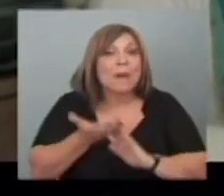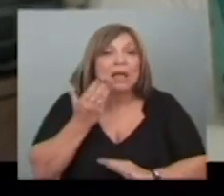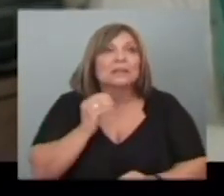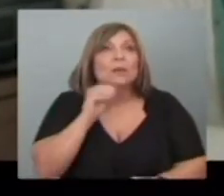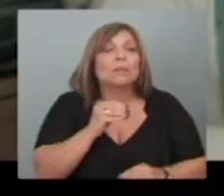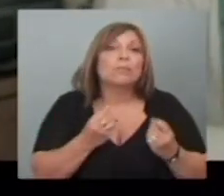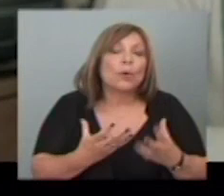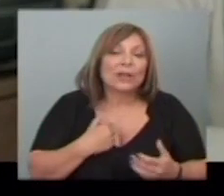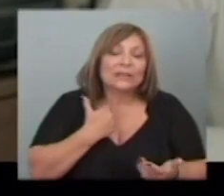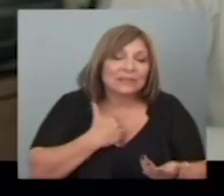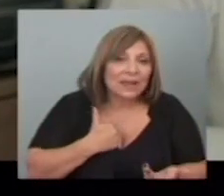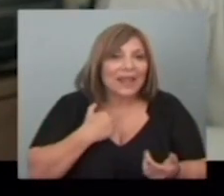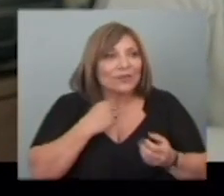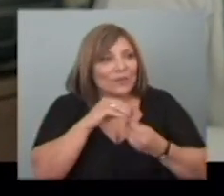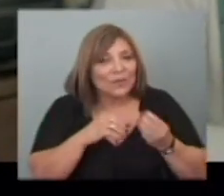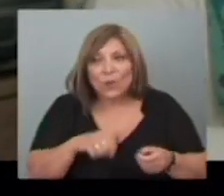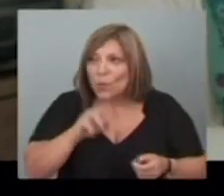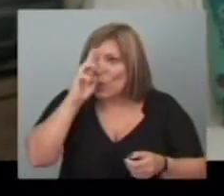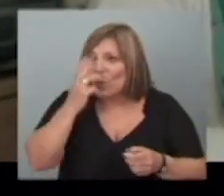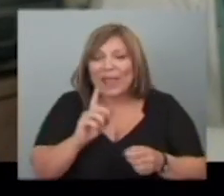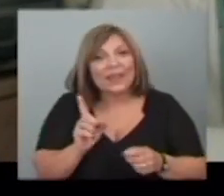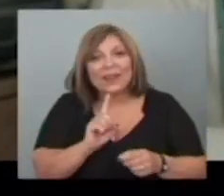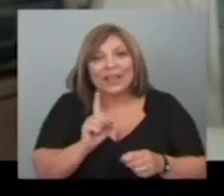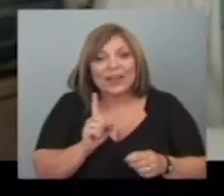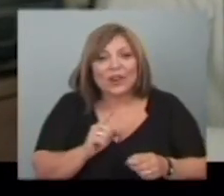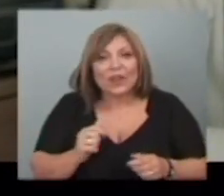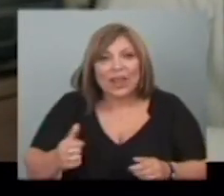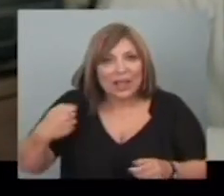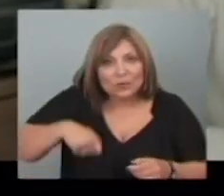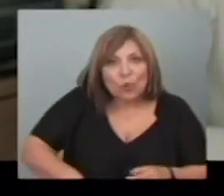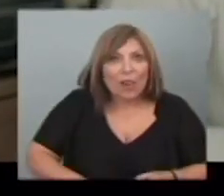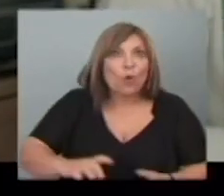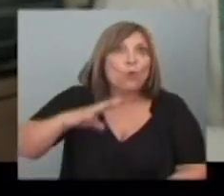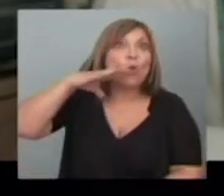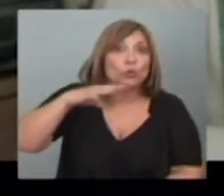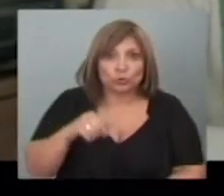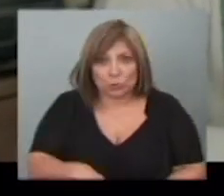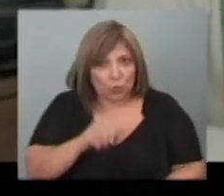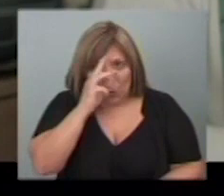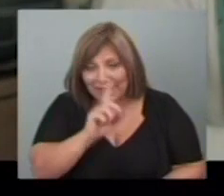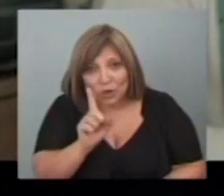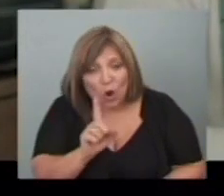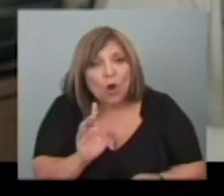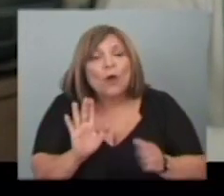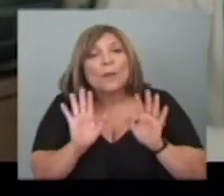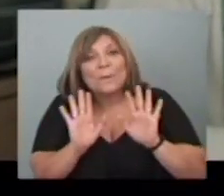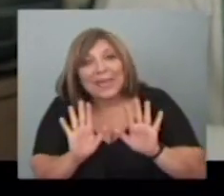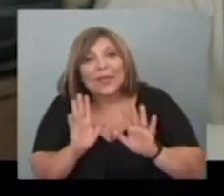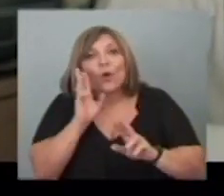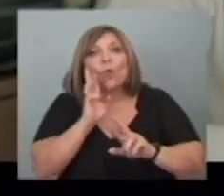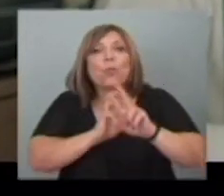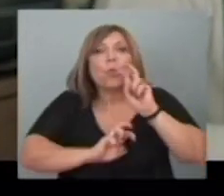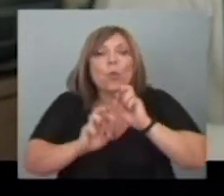El Uruguay tampoco es un país, digamos, donde la gente va a ganar mucho, tampoco, sino que quizás